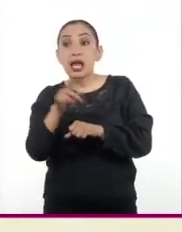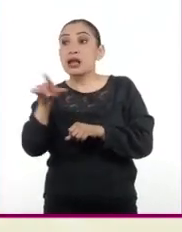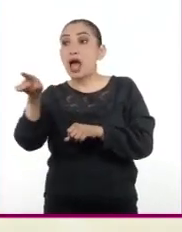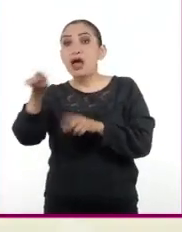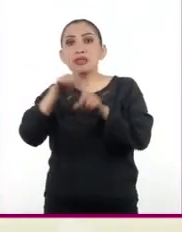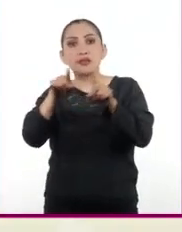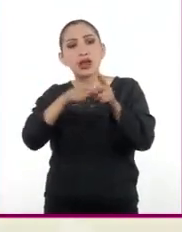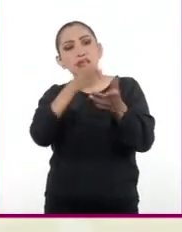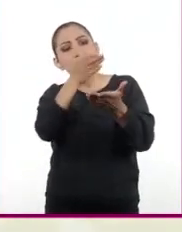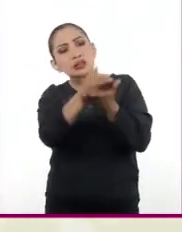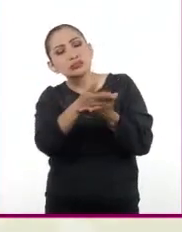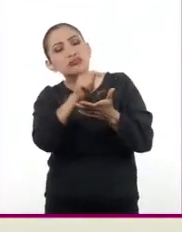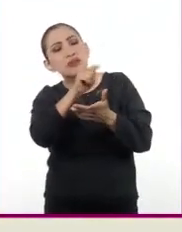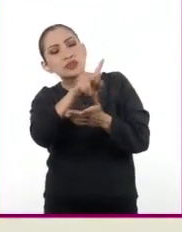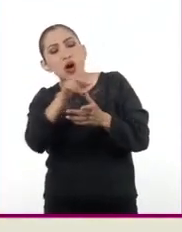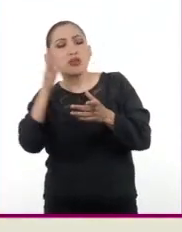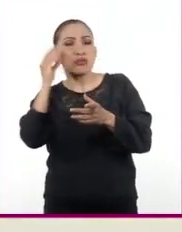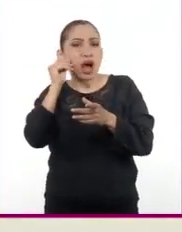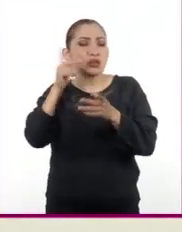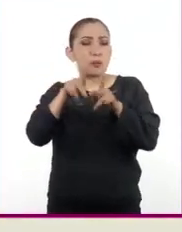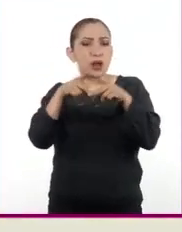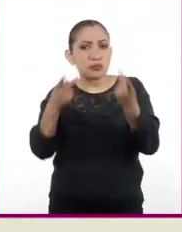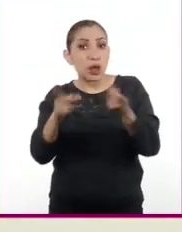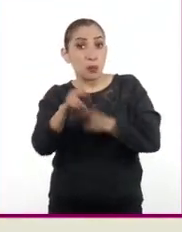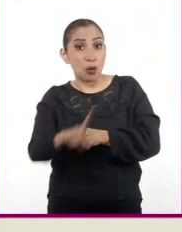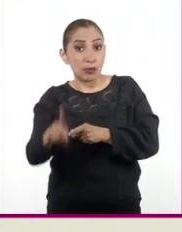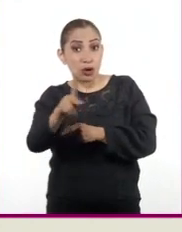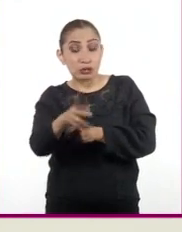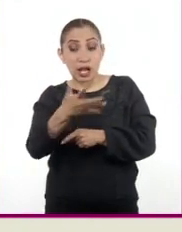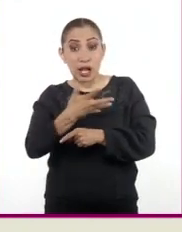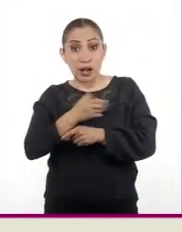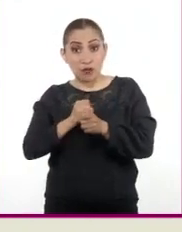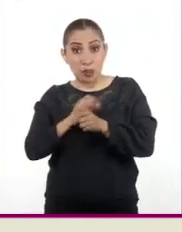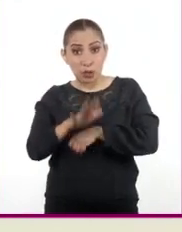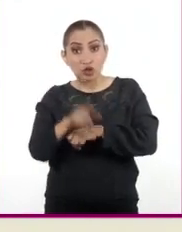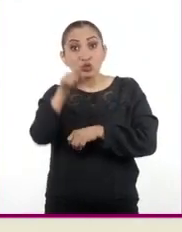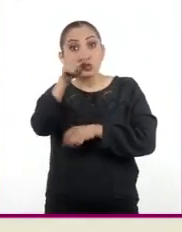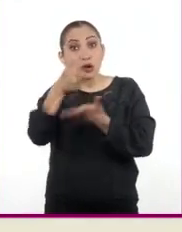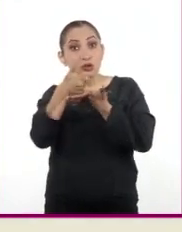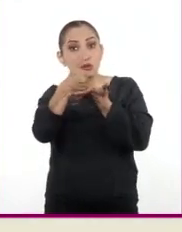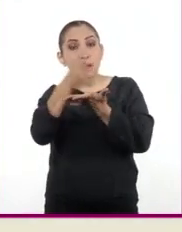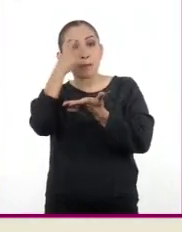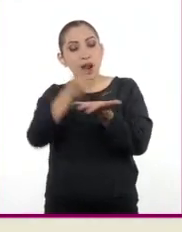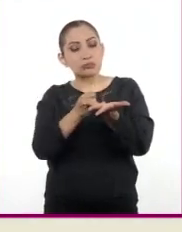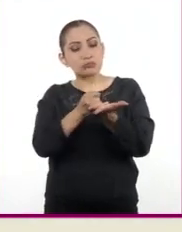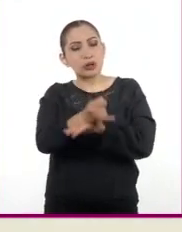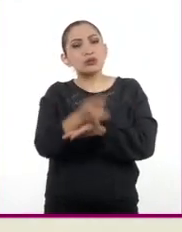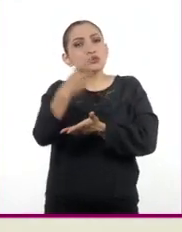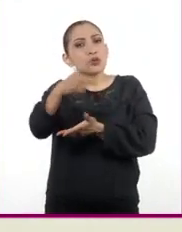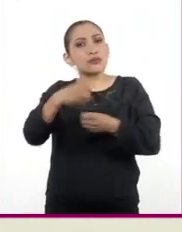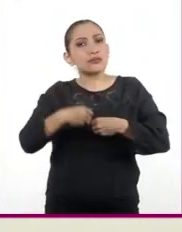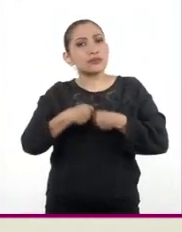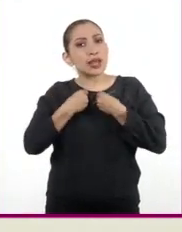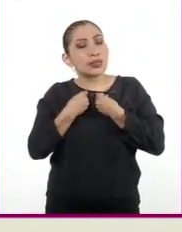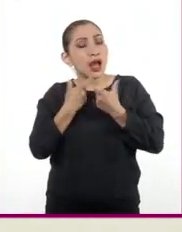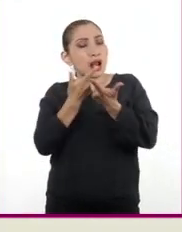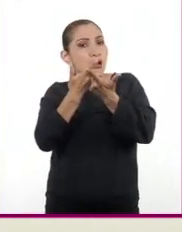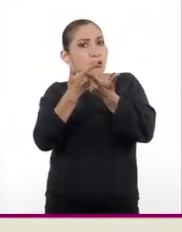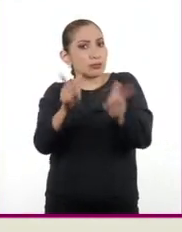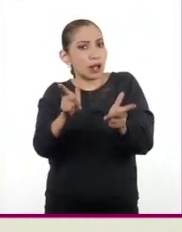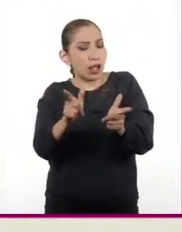diversos medios públicos. Contar con información les permite tomar decisiones sobre aspectos de su vida con